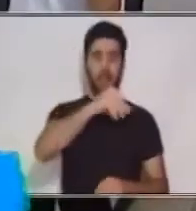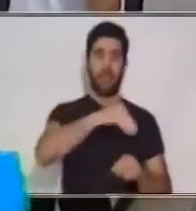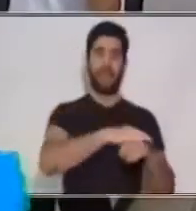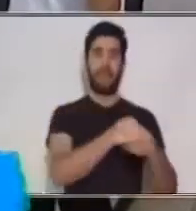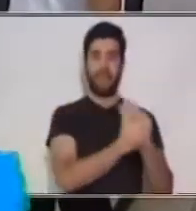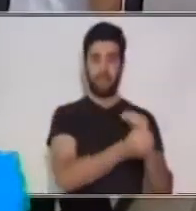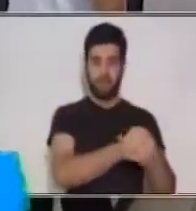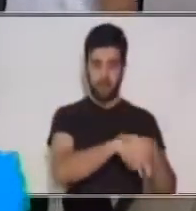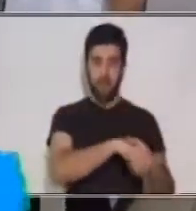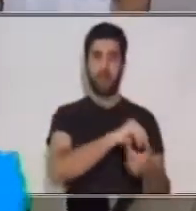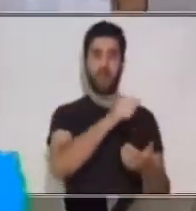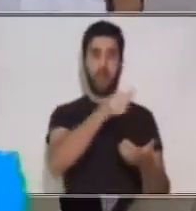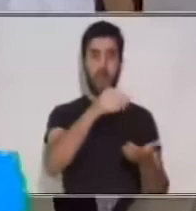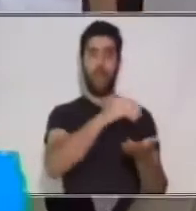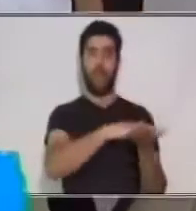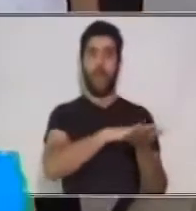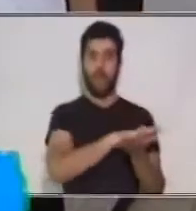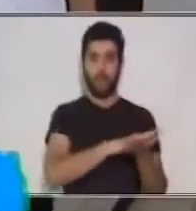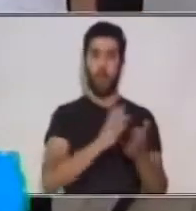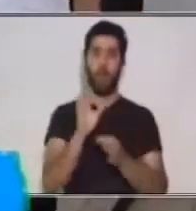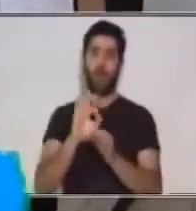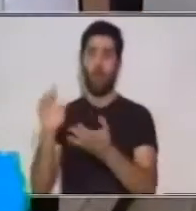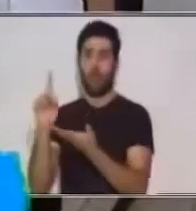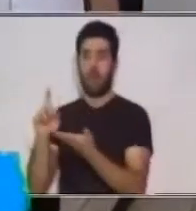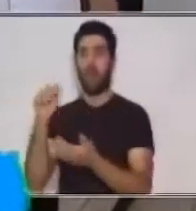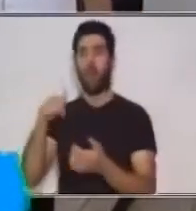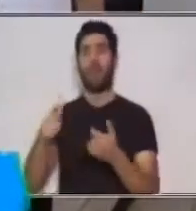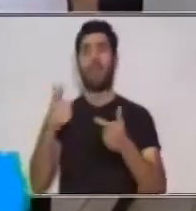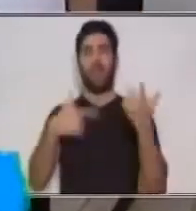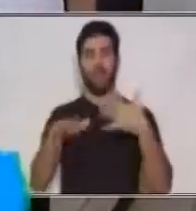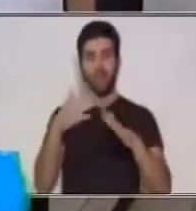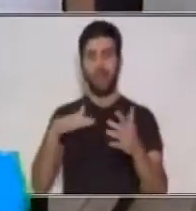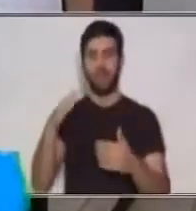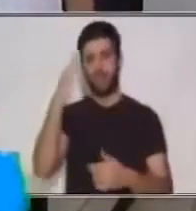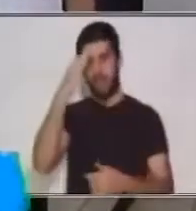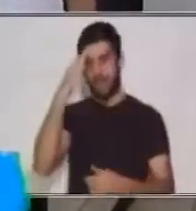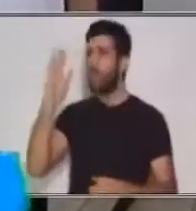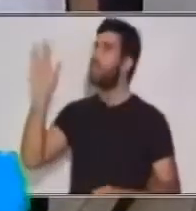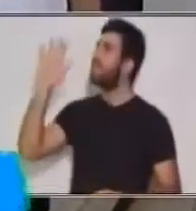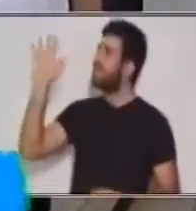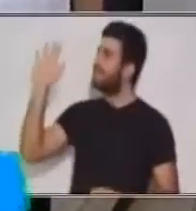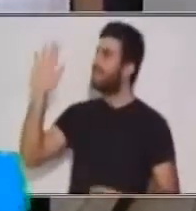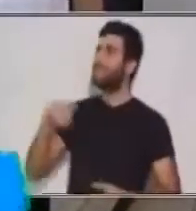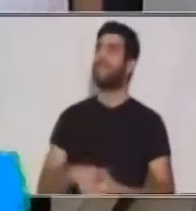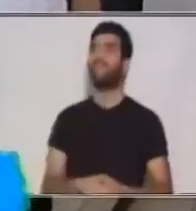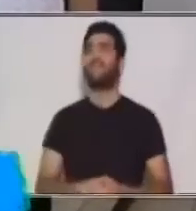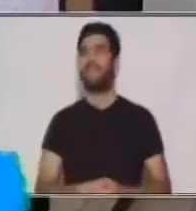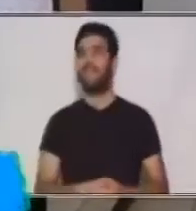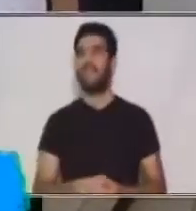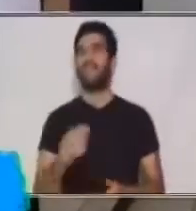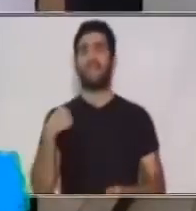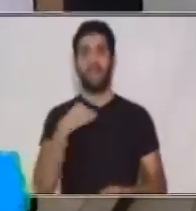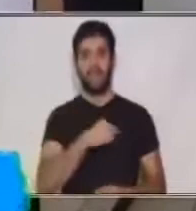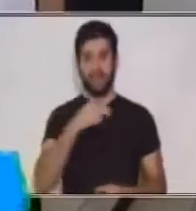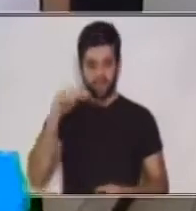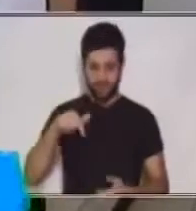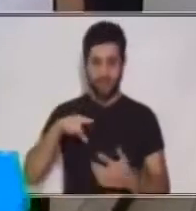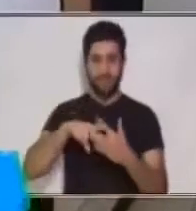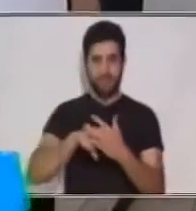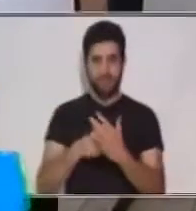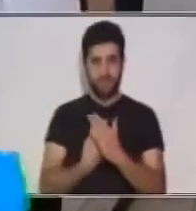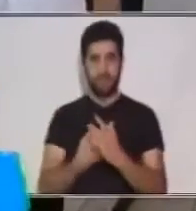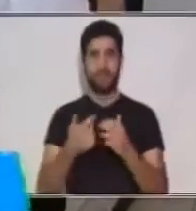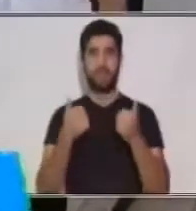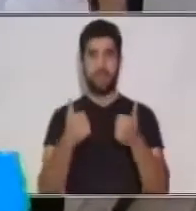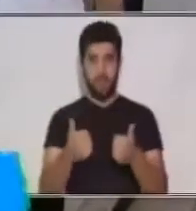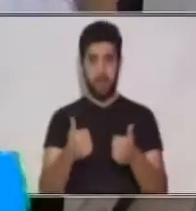gel. Y hoy nos está ayudando en lengua de señas Pablo. Vamos a saludarlo y vamos a iniciar con nuestra clase. Muy